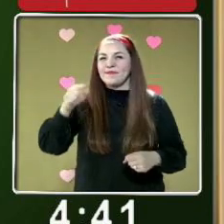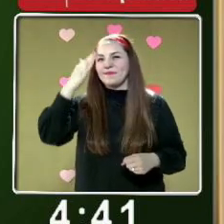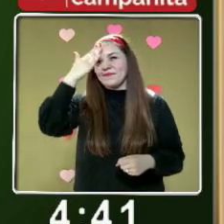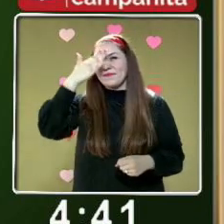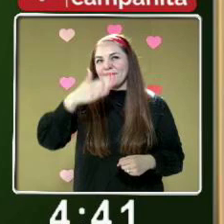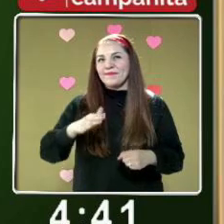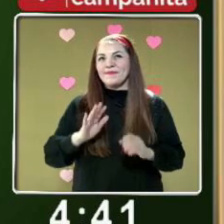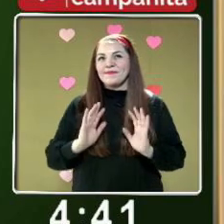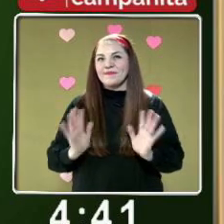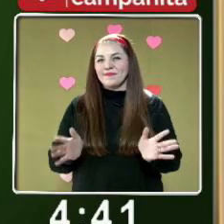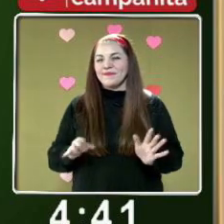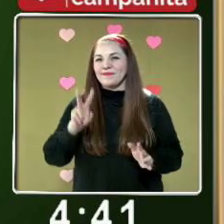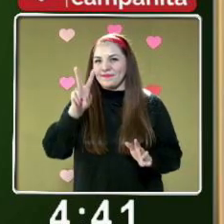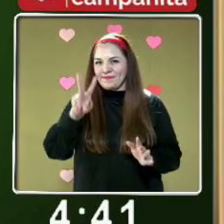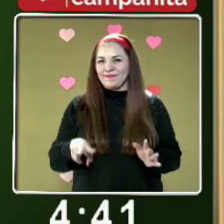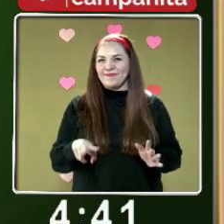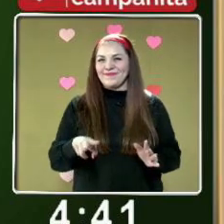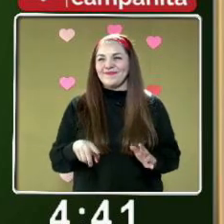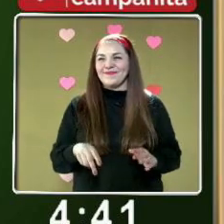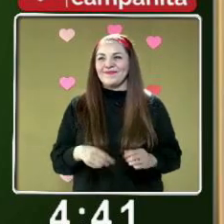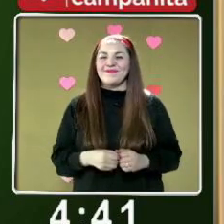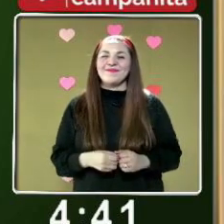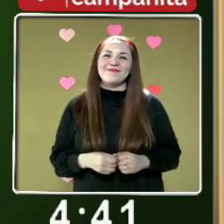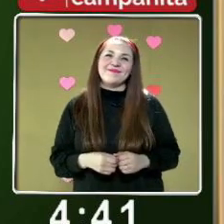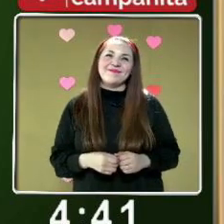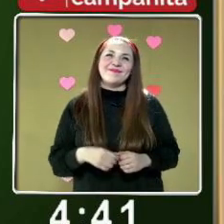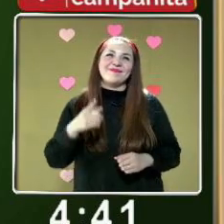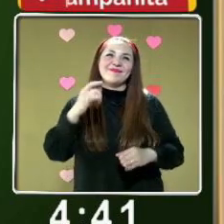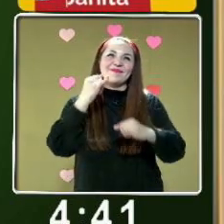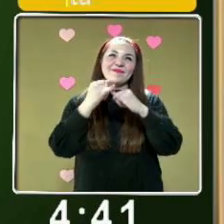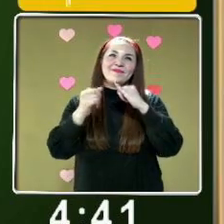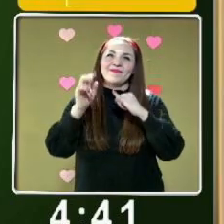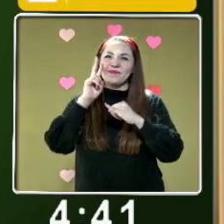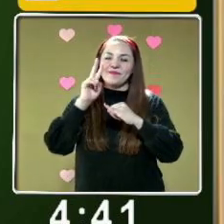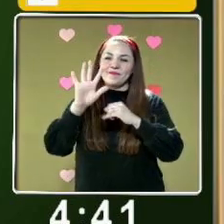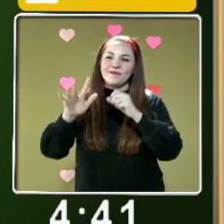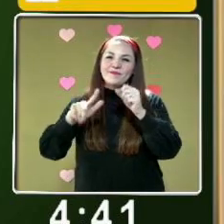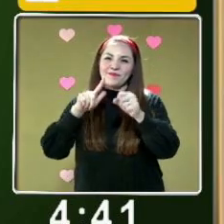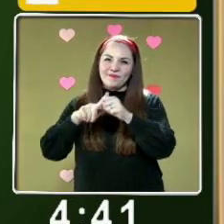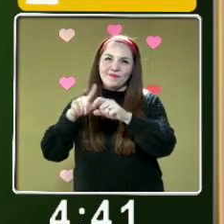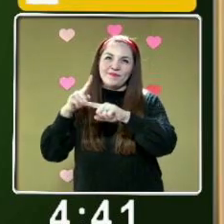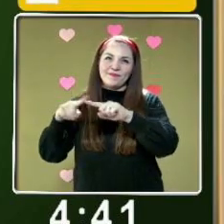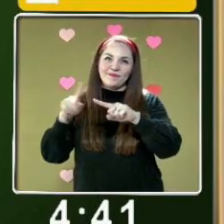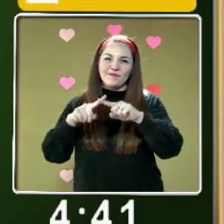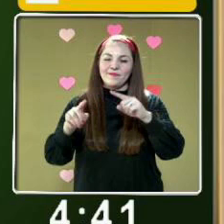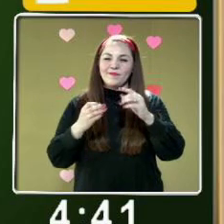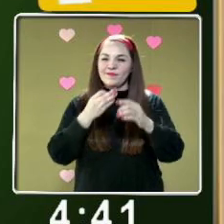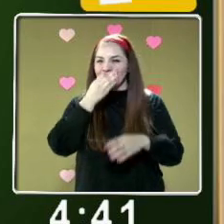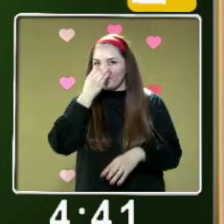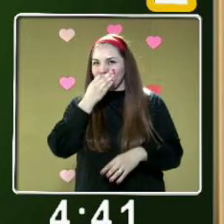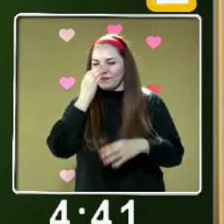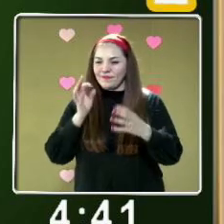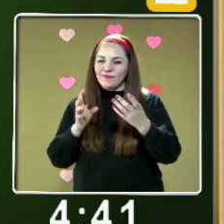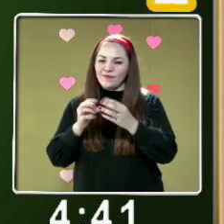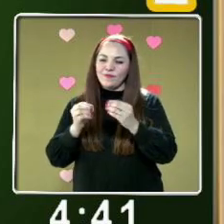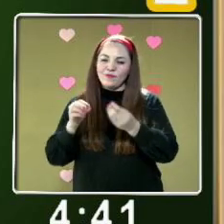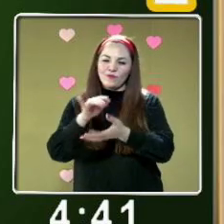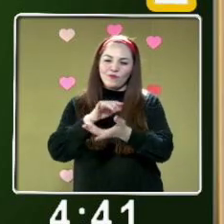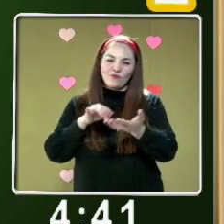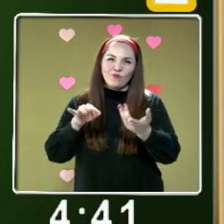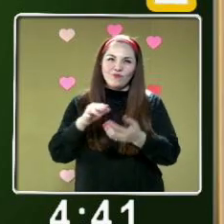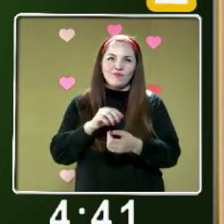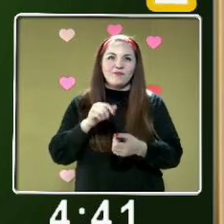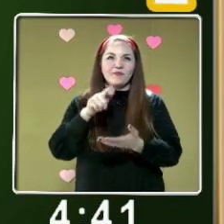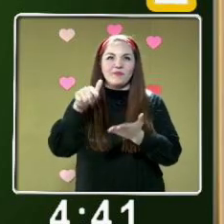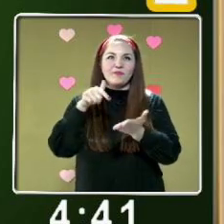Y sí, ya la habíamos trabajado. Exactamente. En la última imagen se ven animales, flores que están conviviendo en un mismo